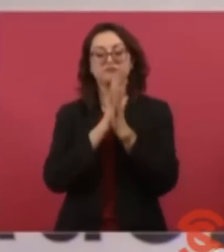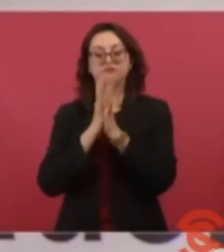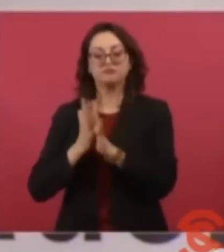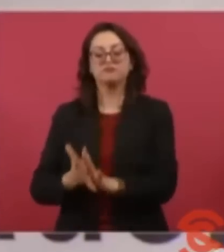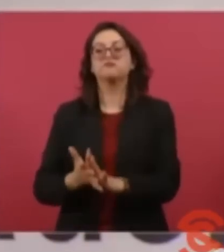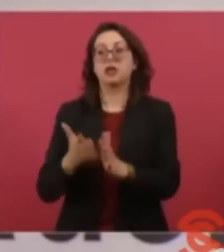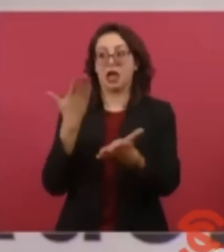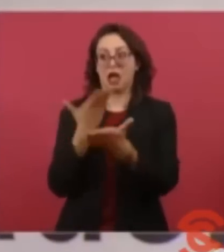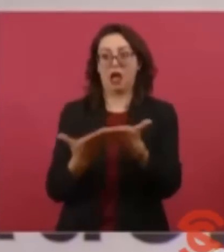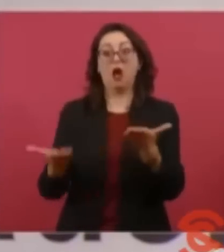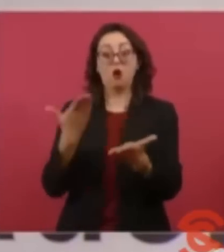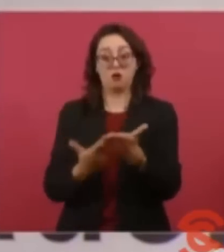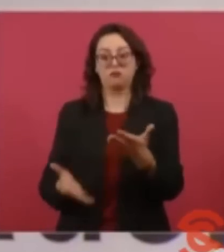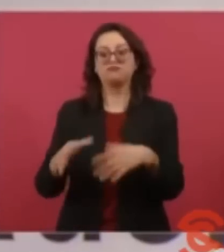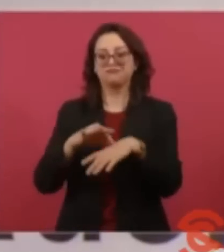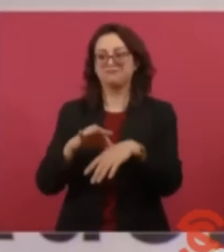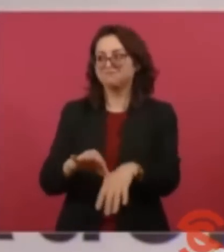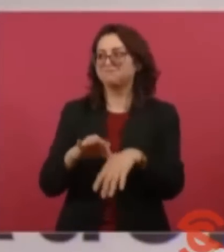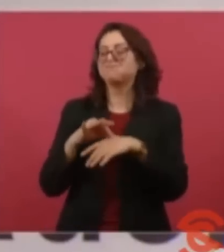con la participación